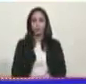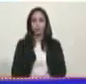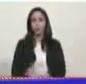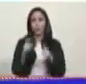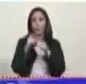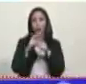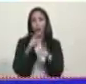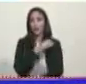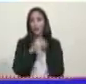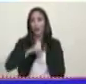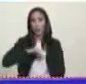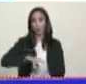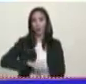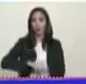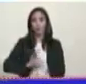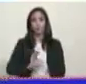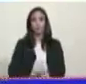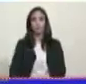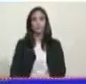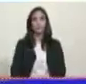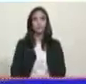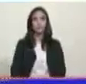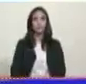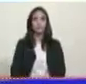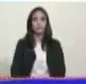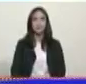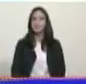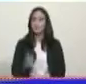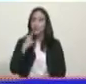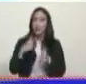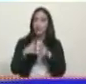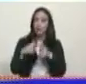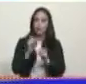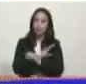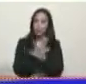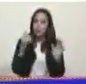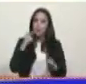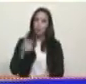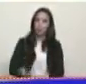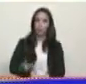Obrigado, mira. Entonces, Hipólito, es clave,